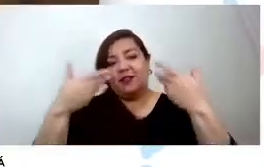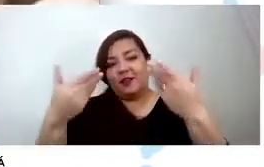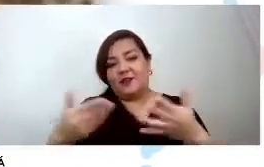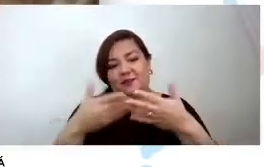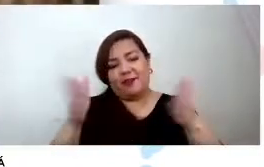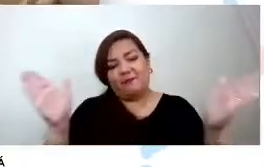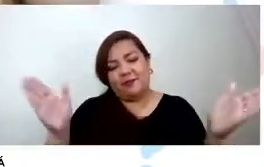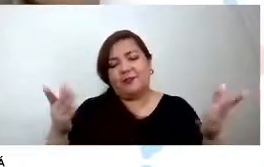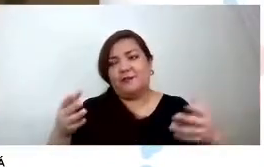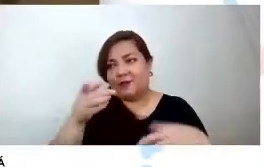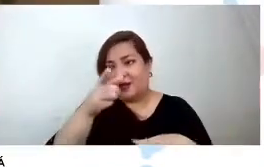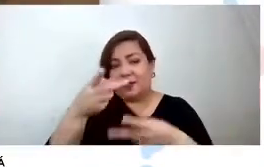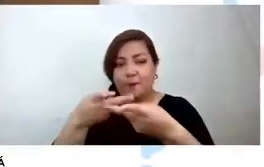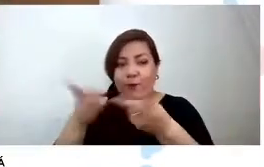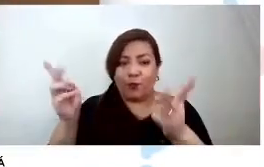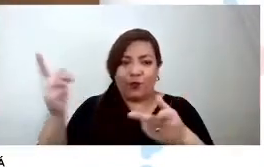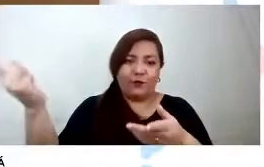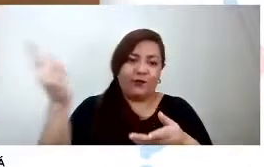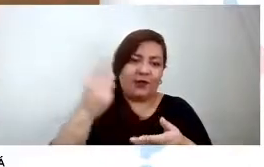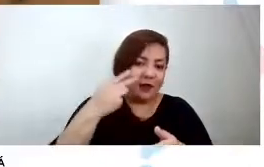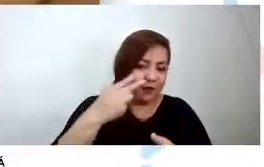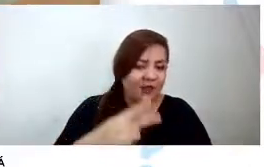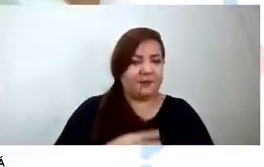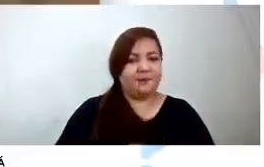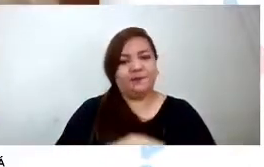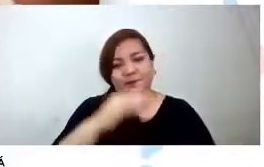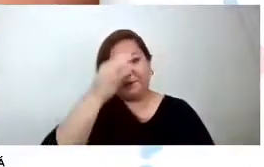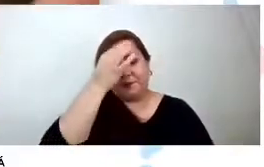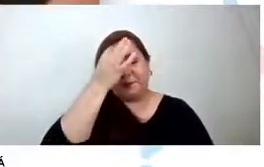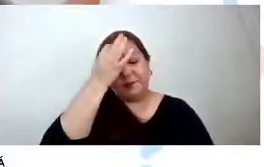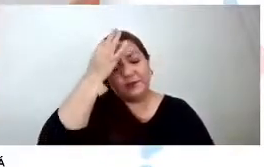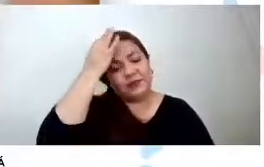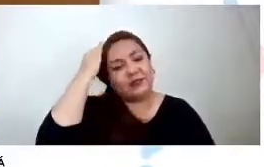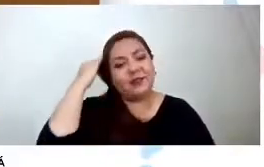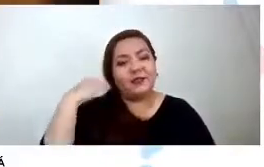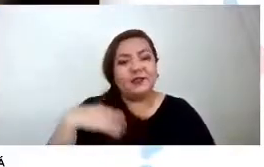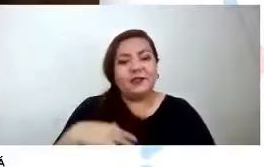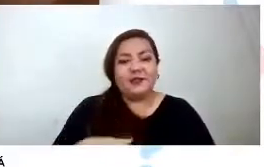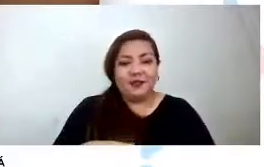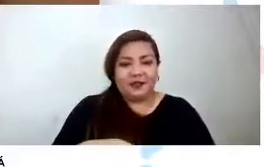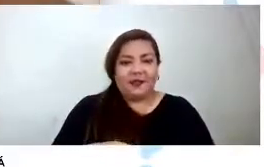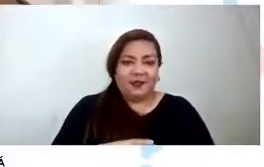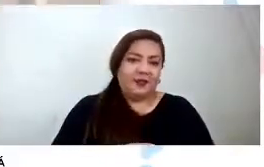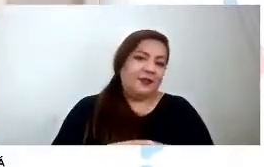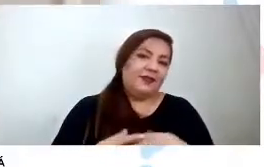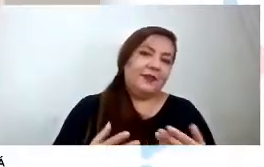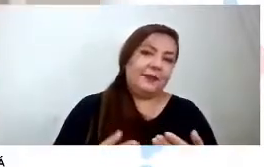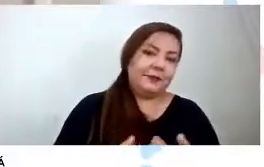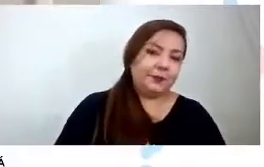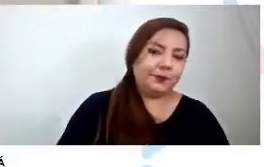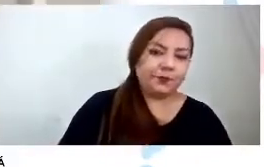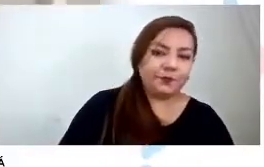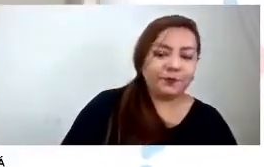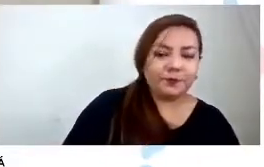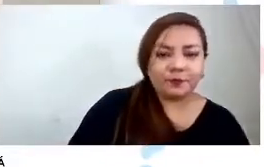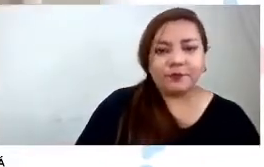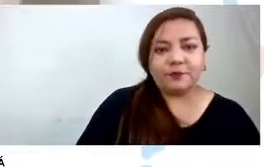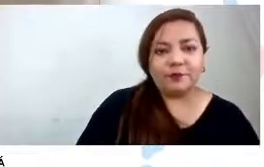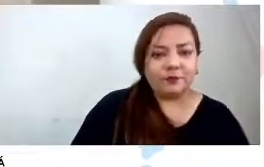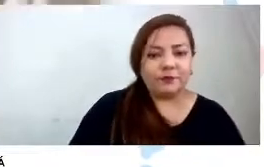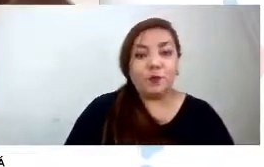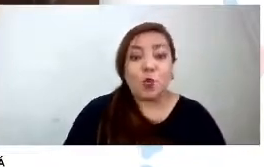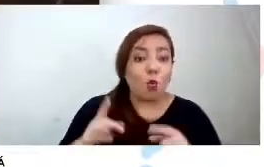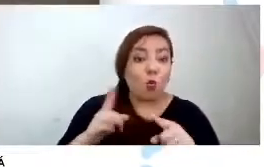reabrir el museo y mostrarles todas estas maravillas que queremos presentar. Y